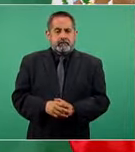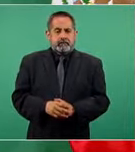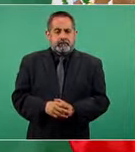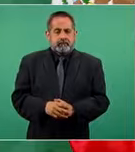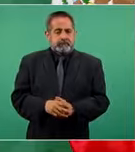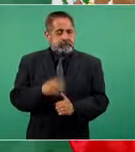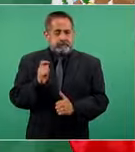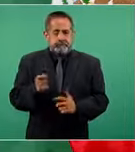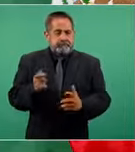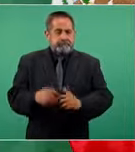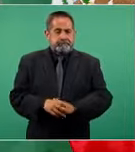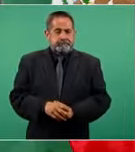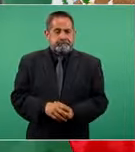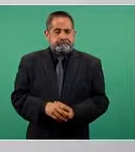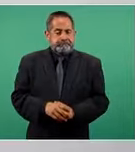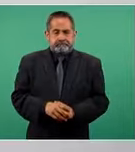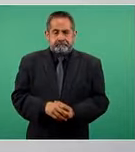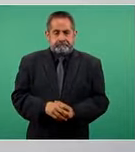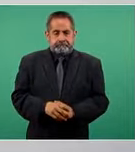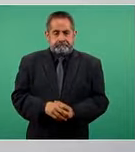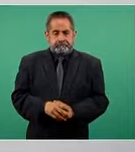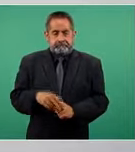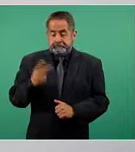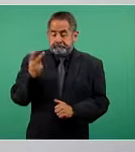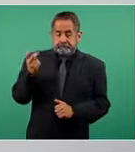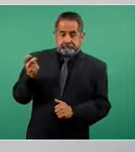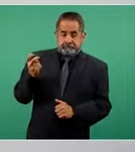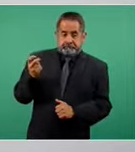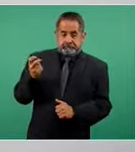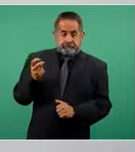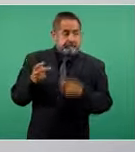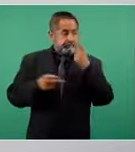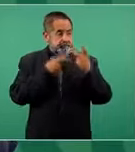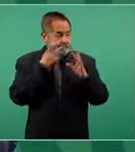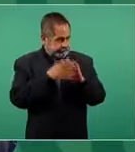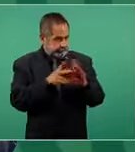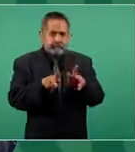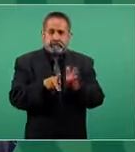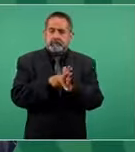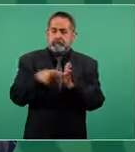Nada más que de esto pues no habla la Reforma.